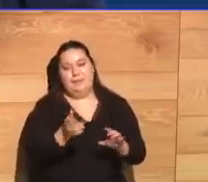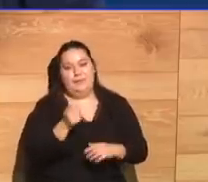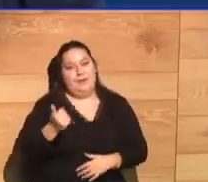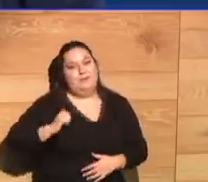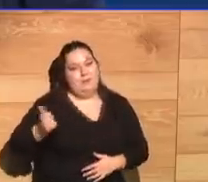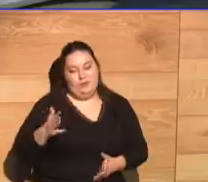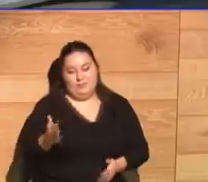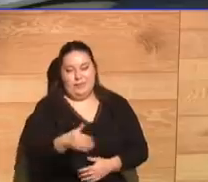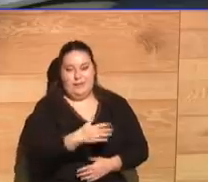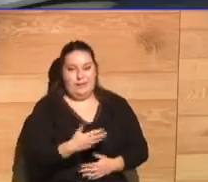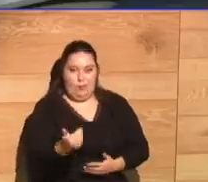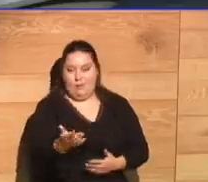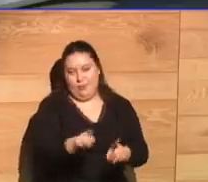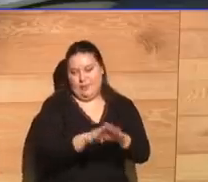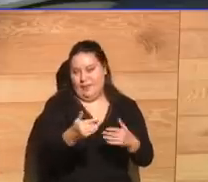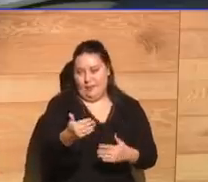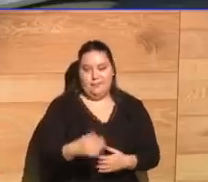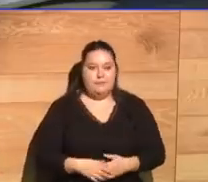muchos años. Vale. Cuando llevaba trenza. Bueno,